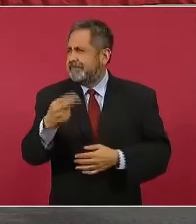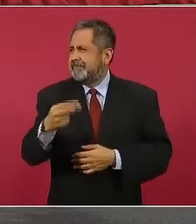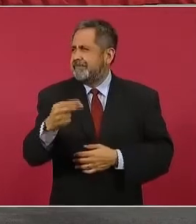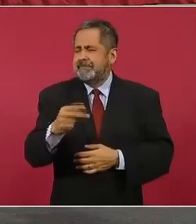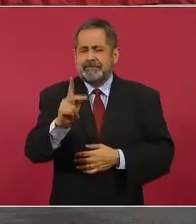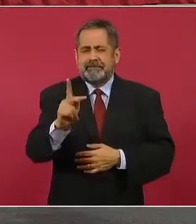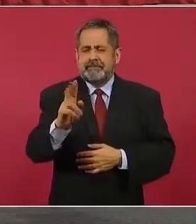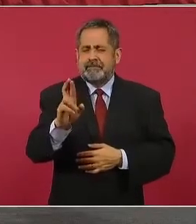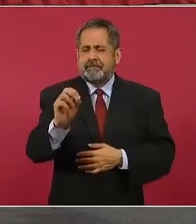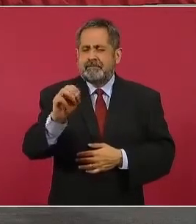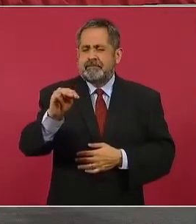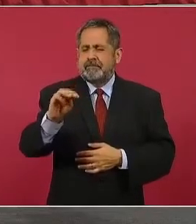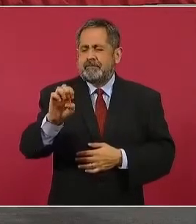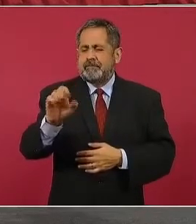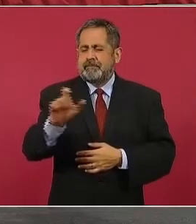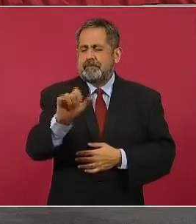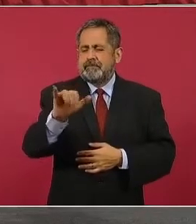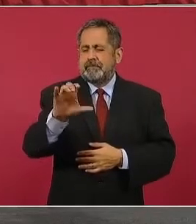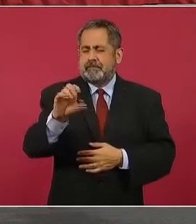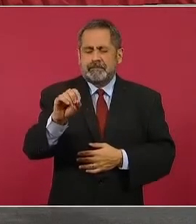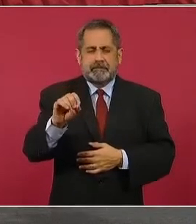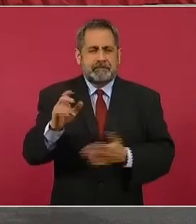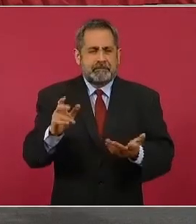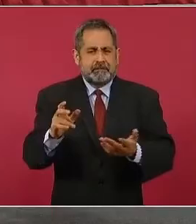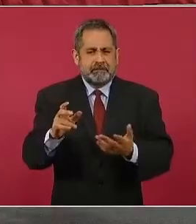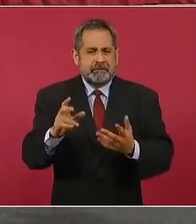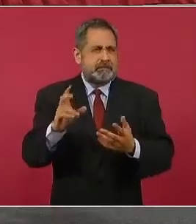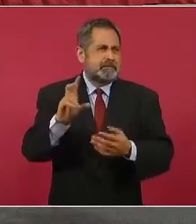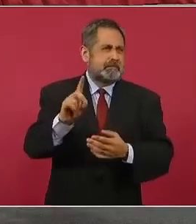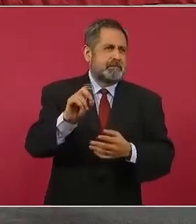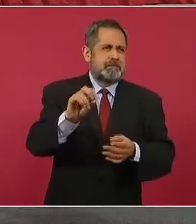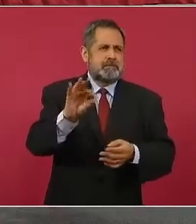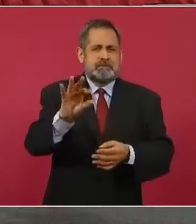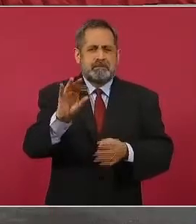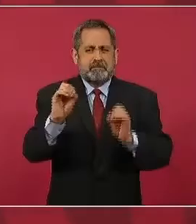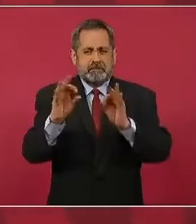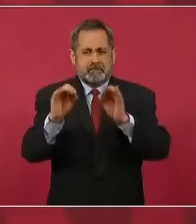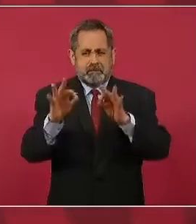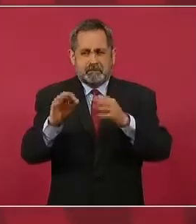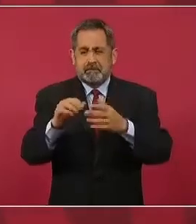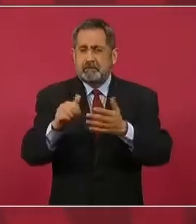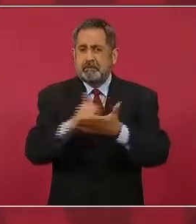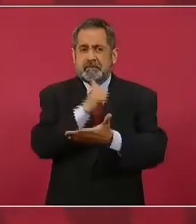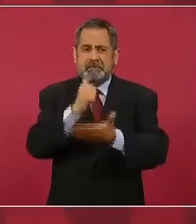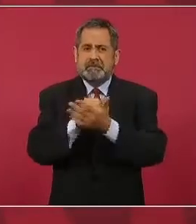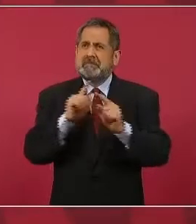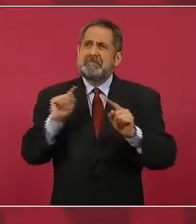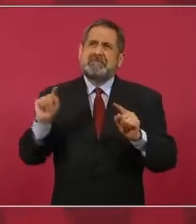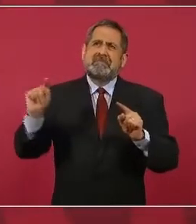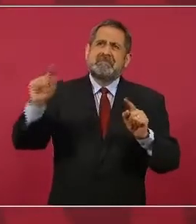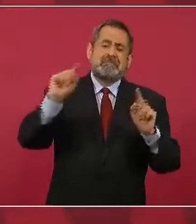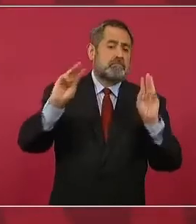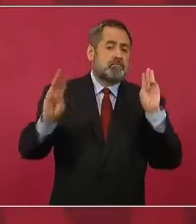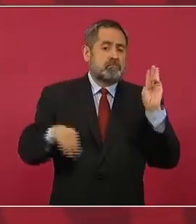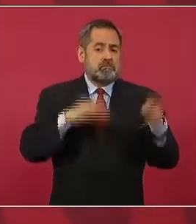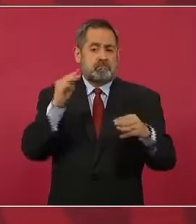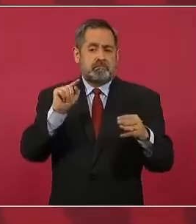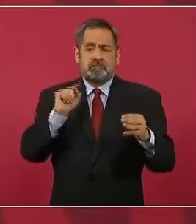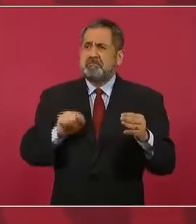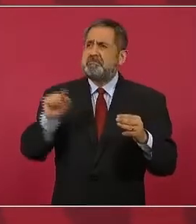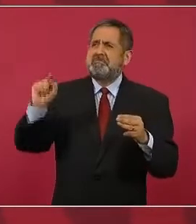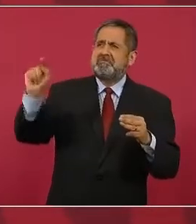no cumplían con su propósito, ¿no? Cuando llegamos al gobierno, aunque